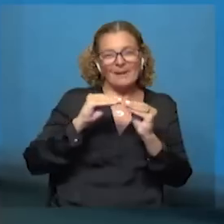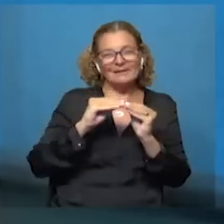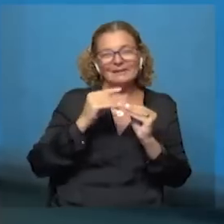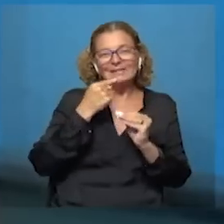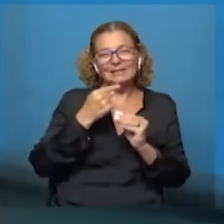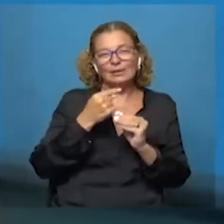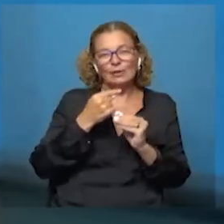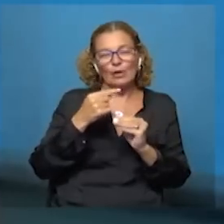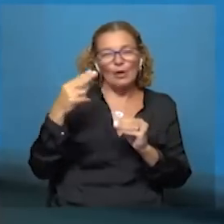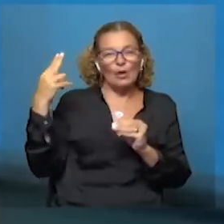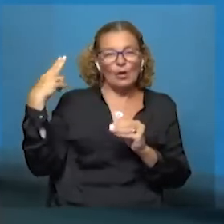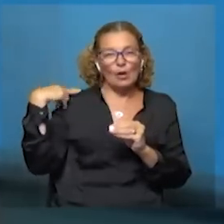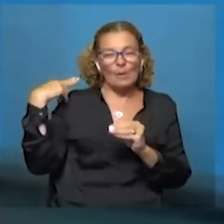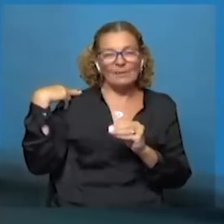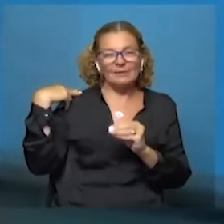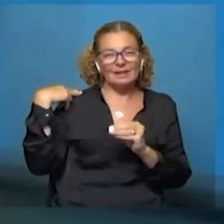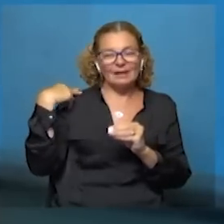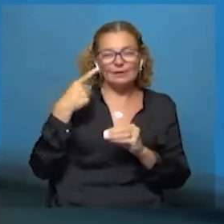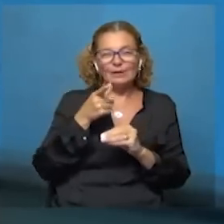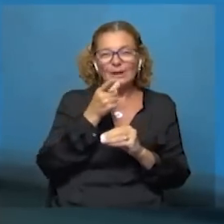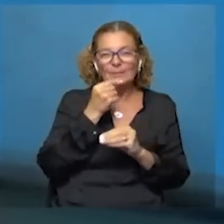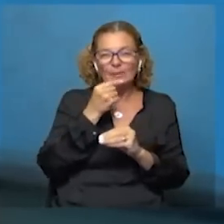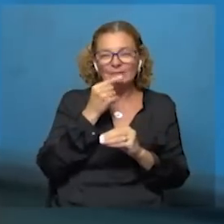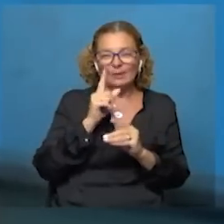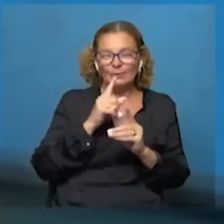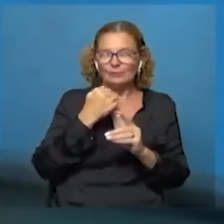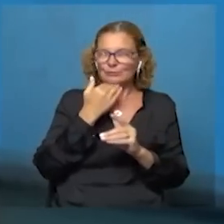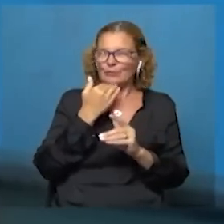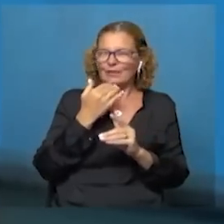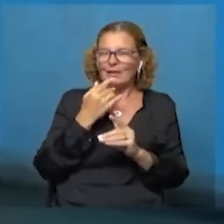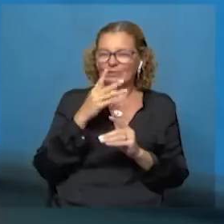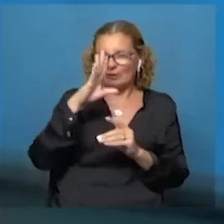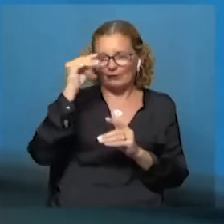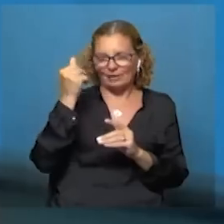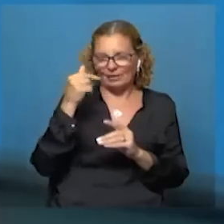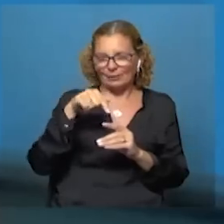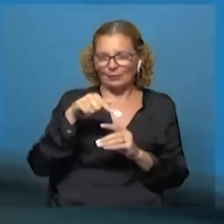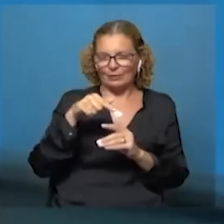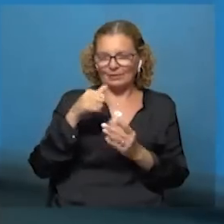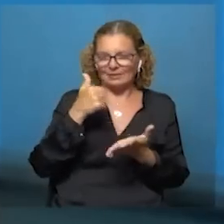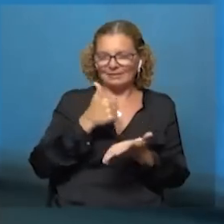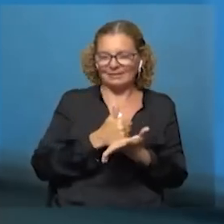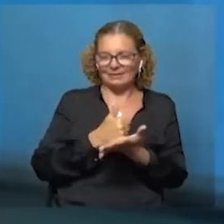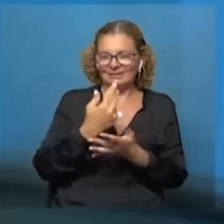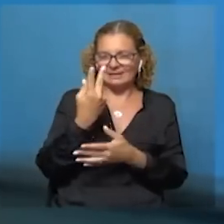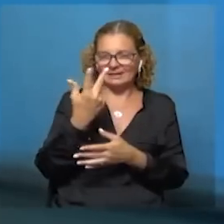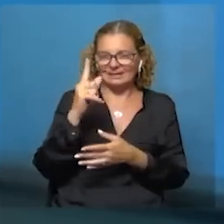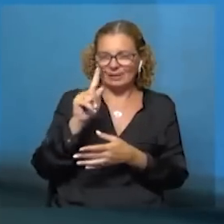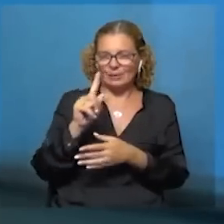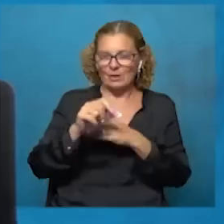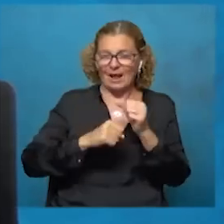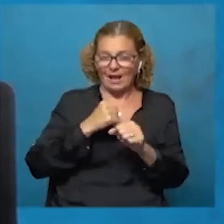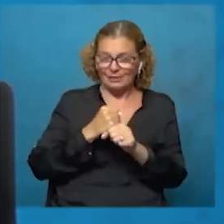comisario mayor retirado de la policía sabes para qué Porque hay algún distraído por ahí a veces que se olvida que no estuvo en la policía